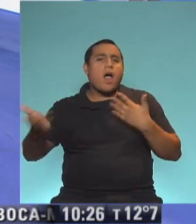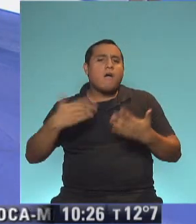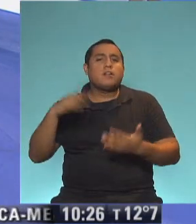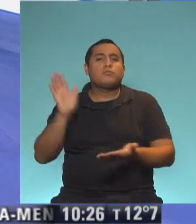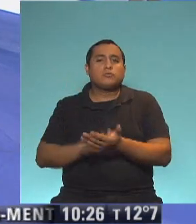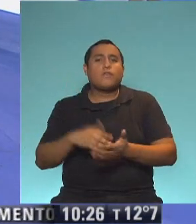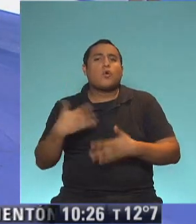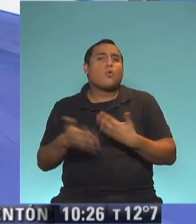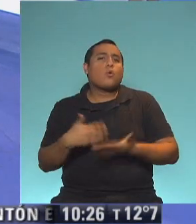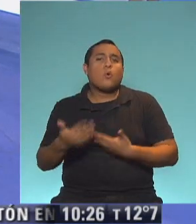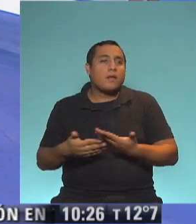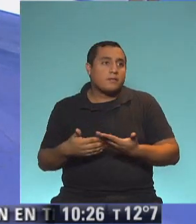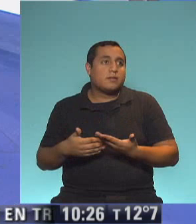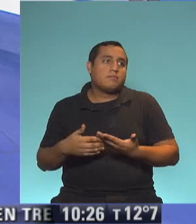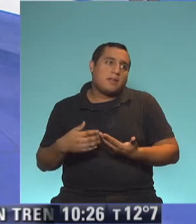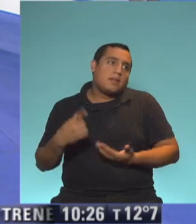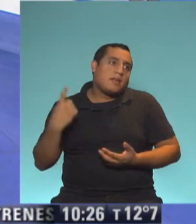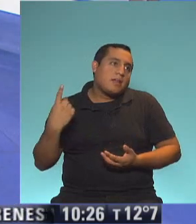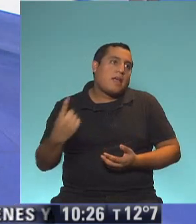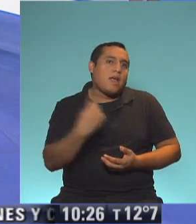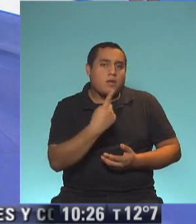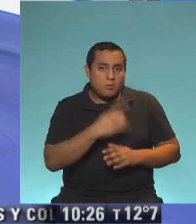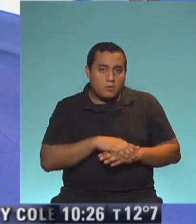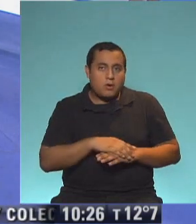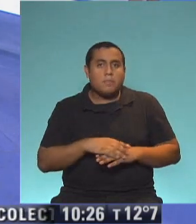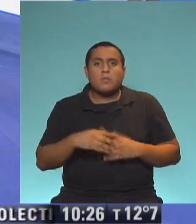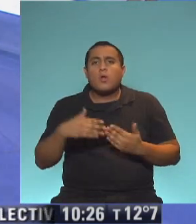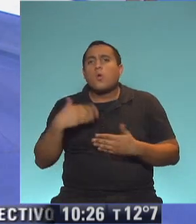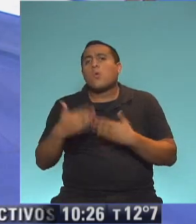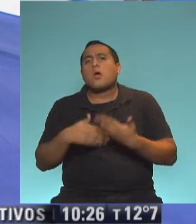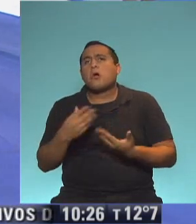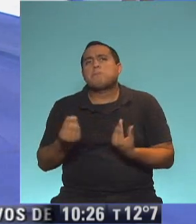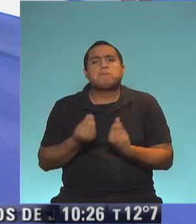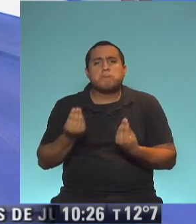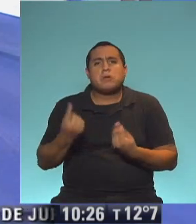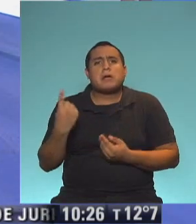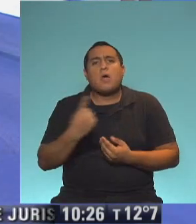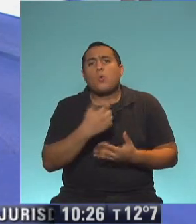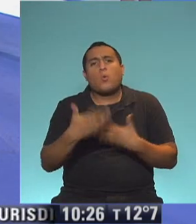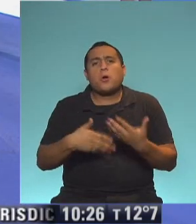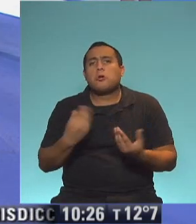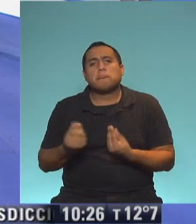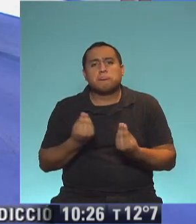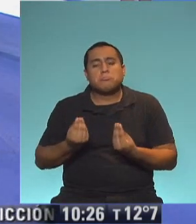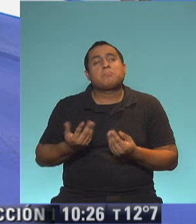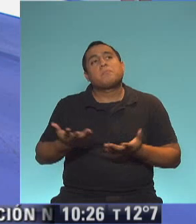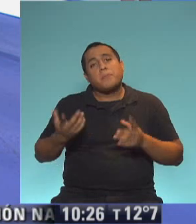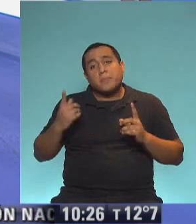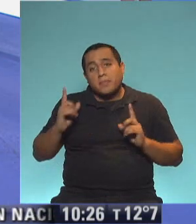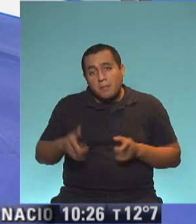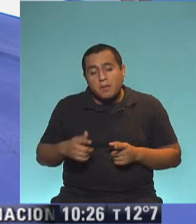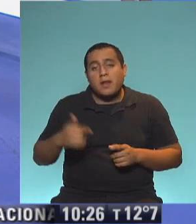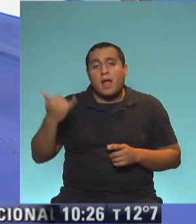los juguetes que tenemos cada uno. ¡Qué bueno! ¿Y con qué jugamos cada uno y cada una? Vamos a empezar también, hay una